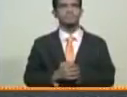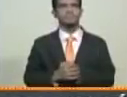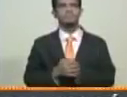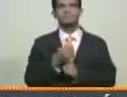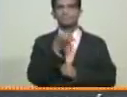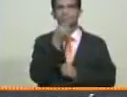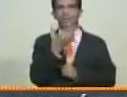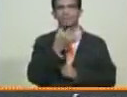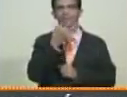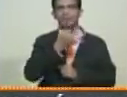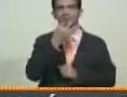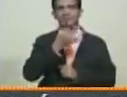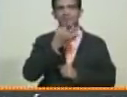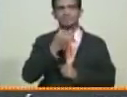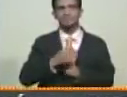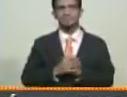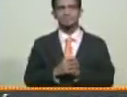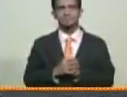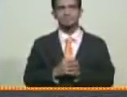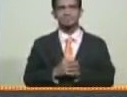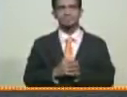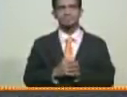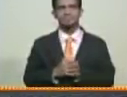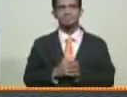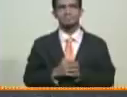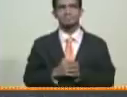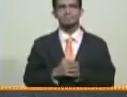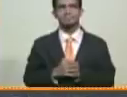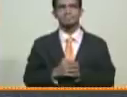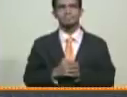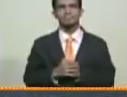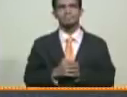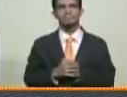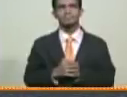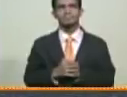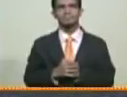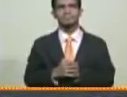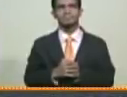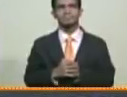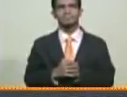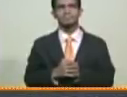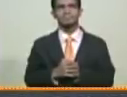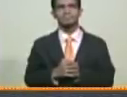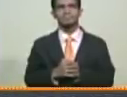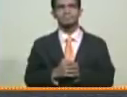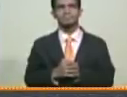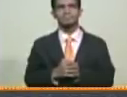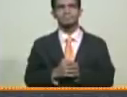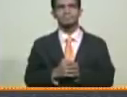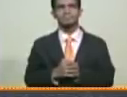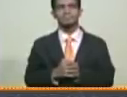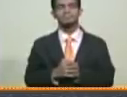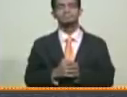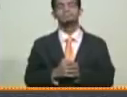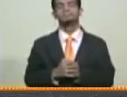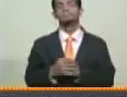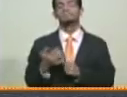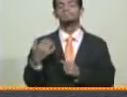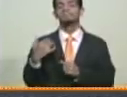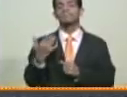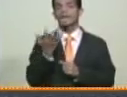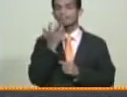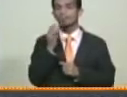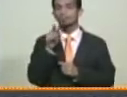Buenas tardes. Buenas tardes. Creo que está muy bajito. Ok, bien, como ya venía hablando acerca